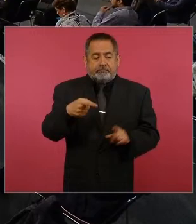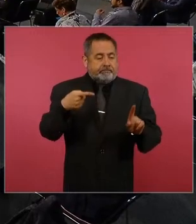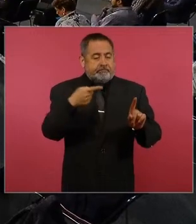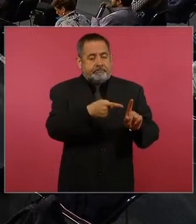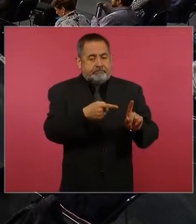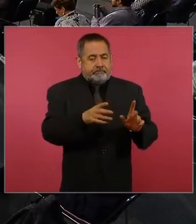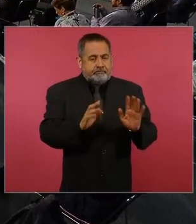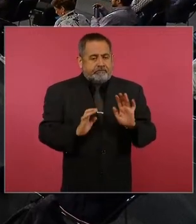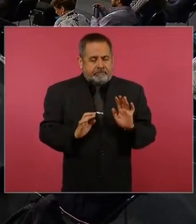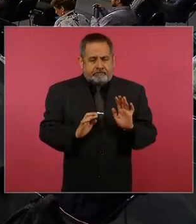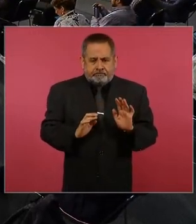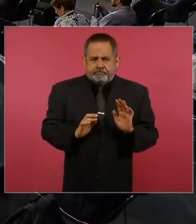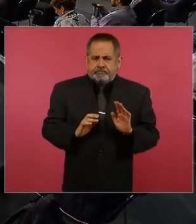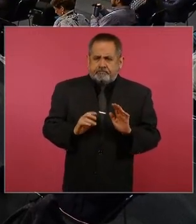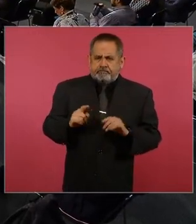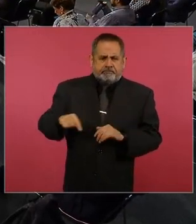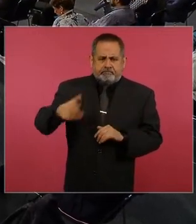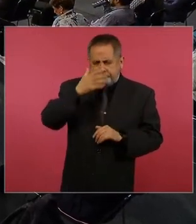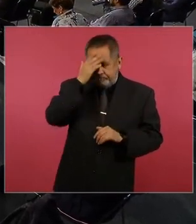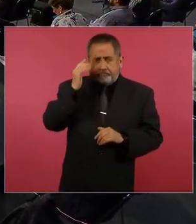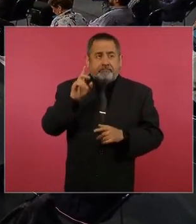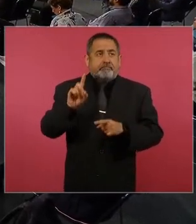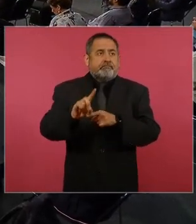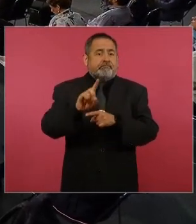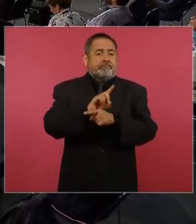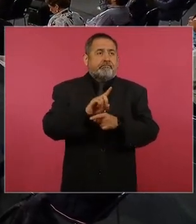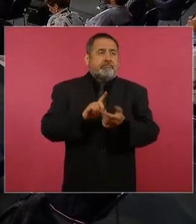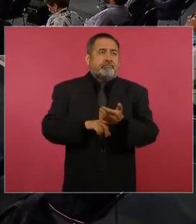pero estoy hablando del